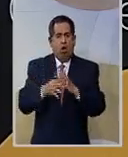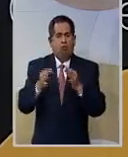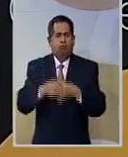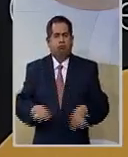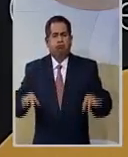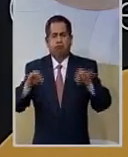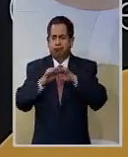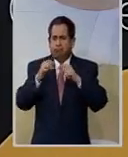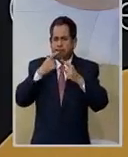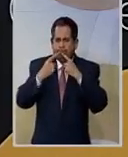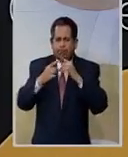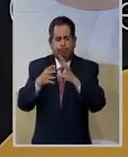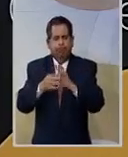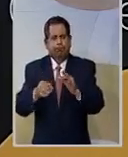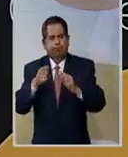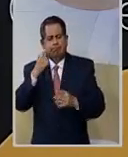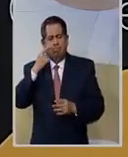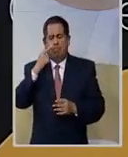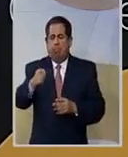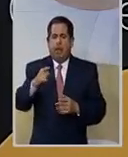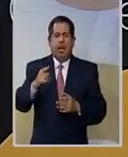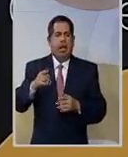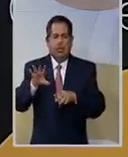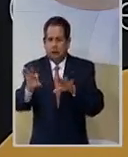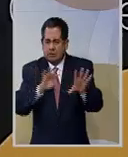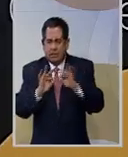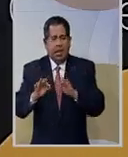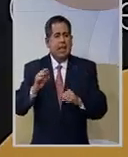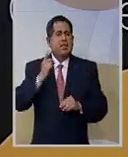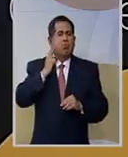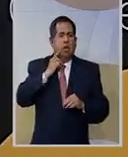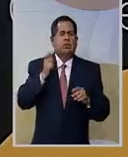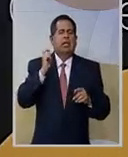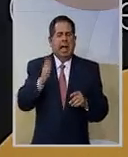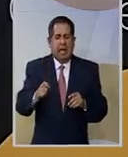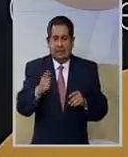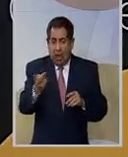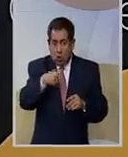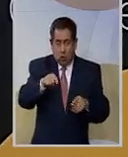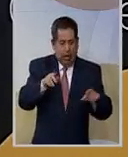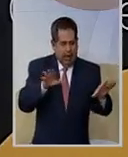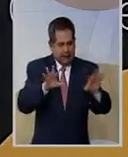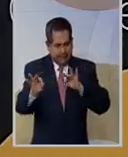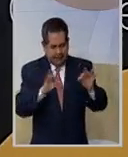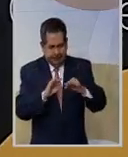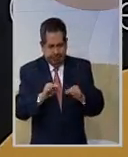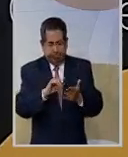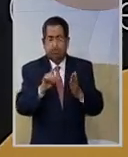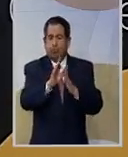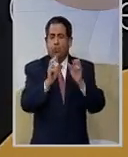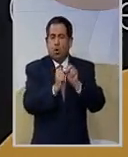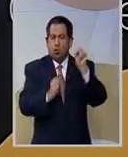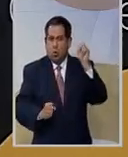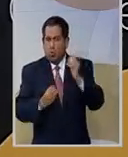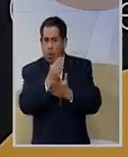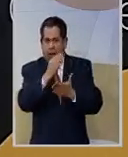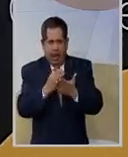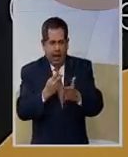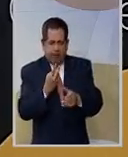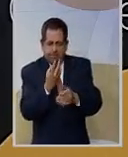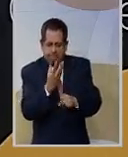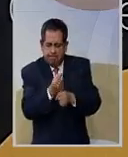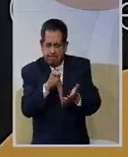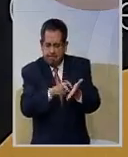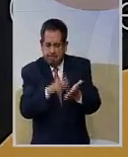la elección de diputadas y diputados constituyentes, los cuales formarán parte de la Asamblea Constituyente. Estos serán